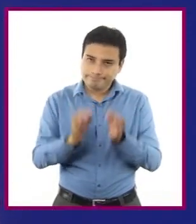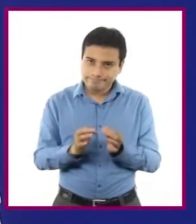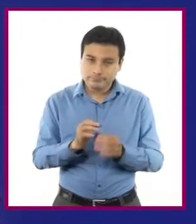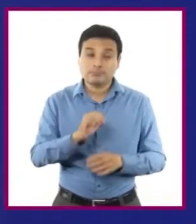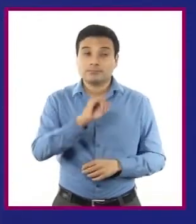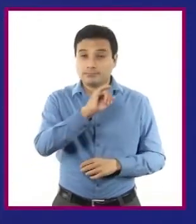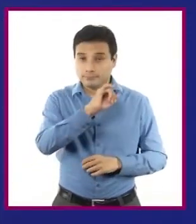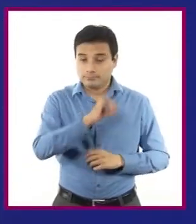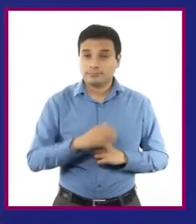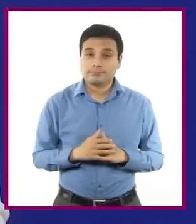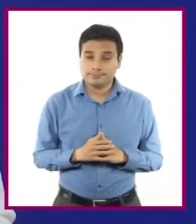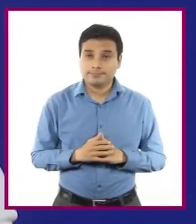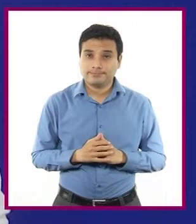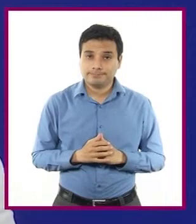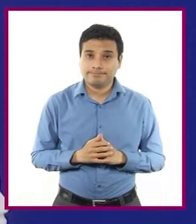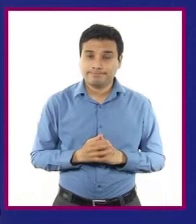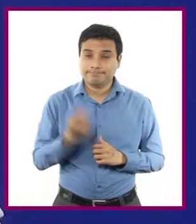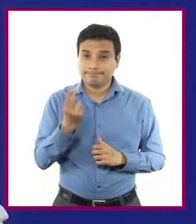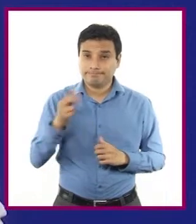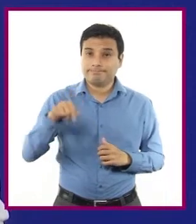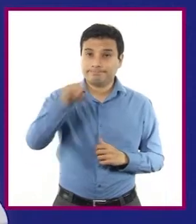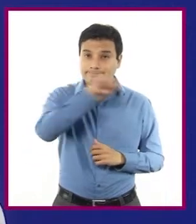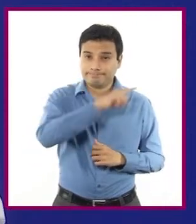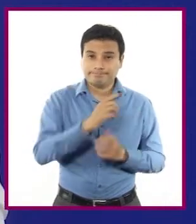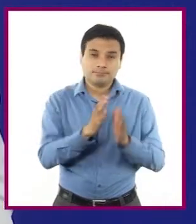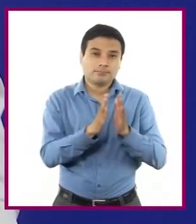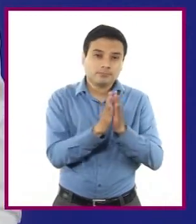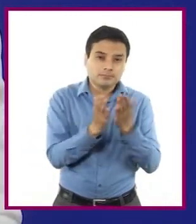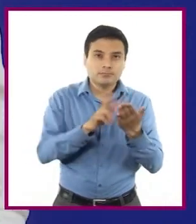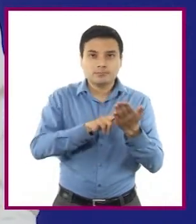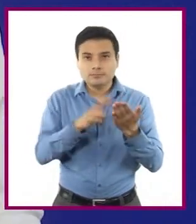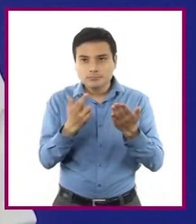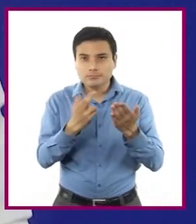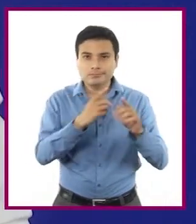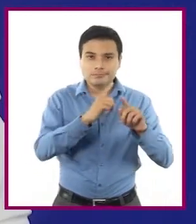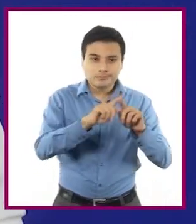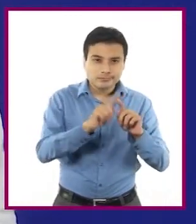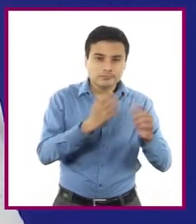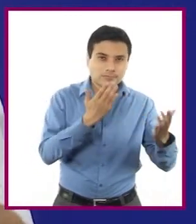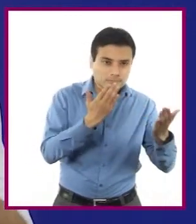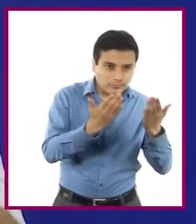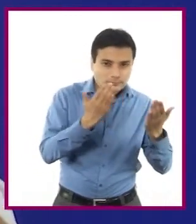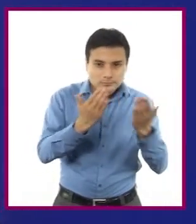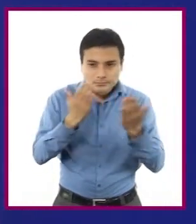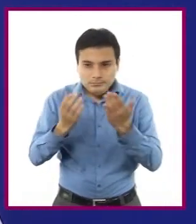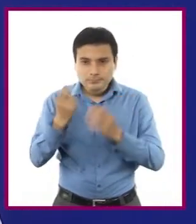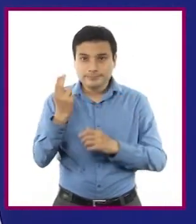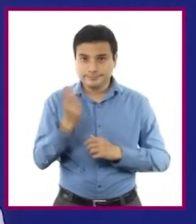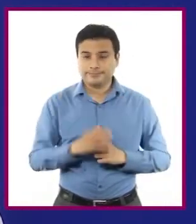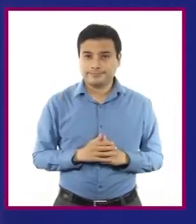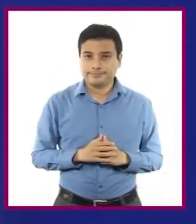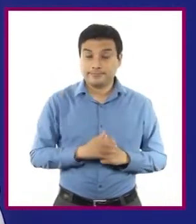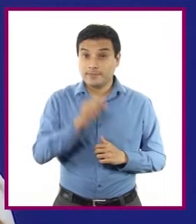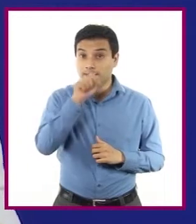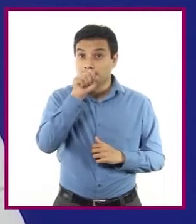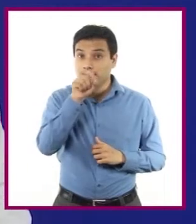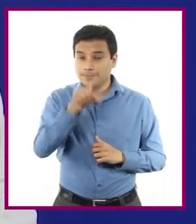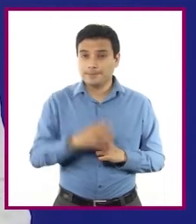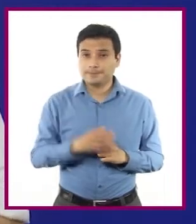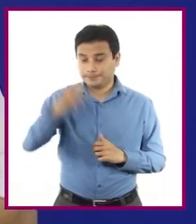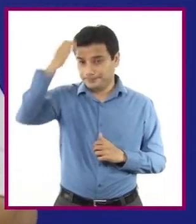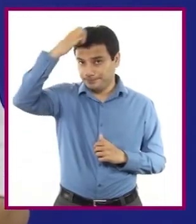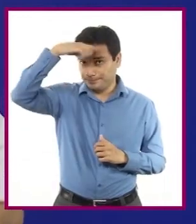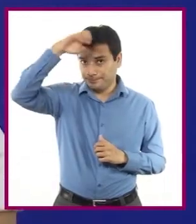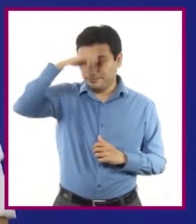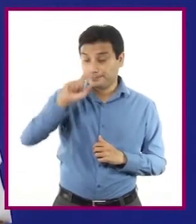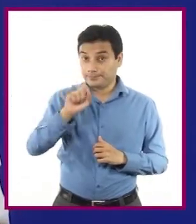es. Tendríamos que buscar diversos textos para comparar nuestra información. Además, las voces de los